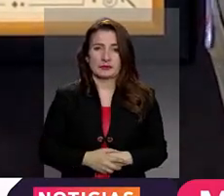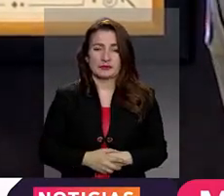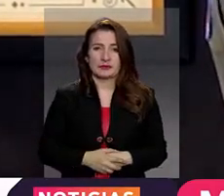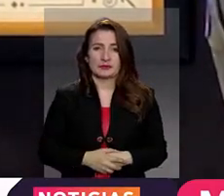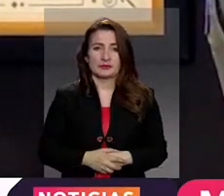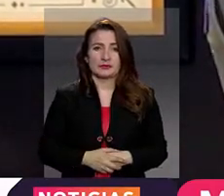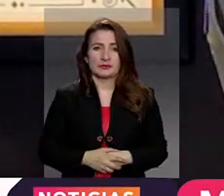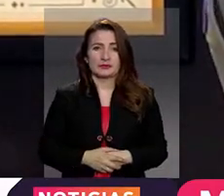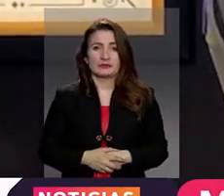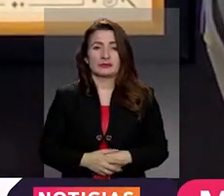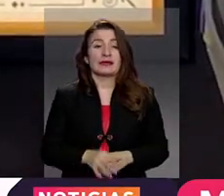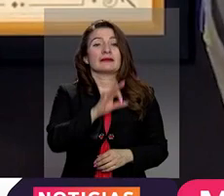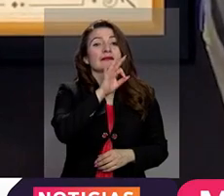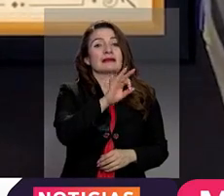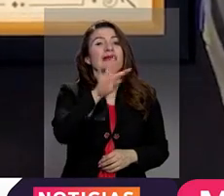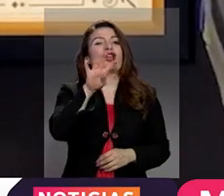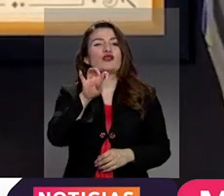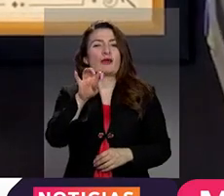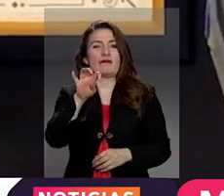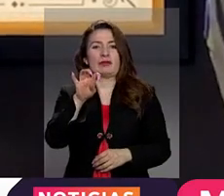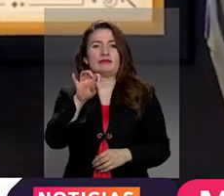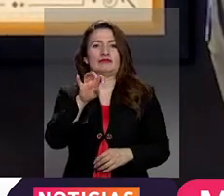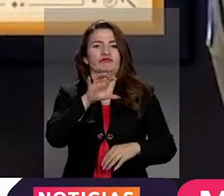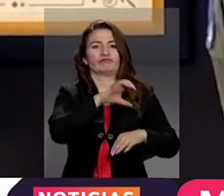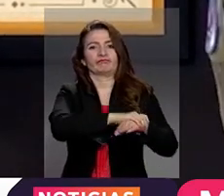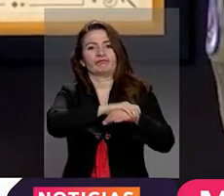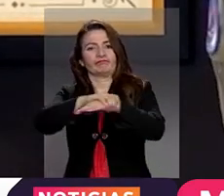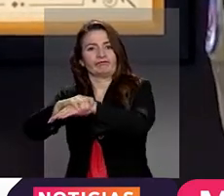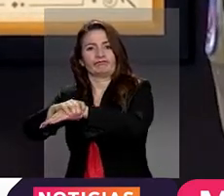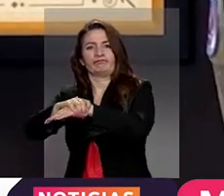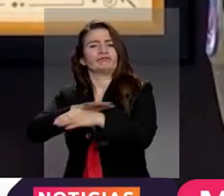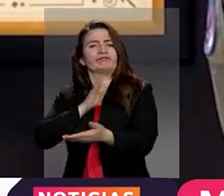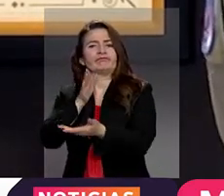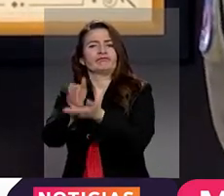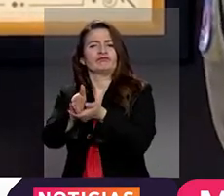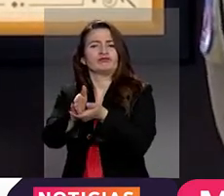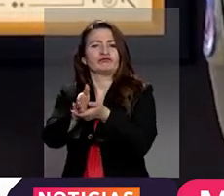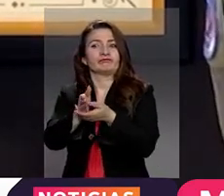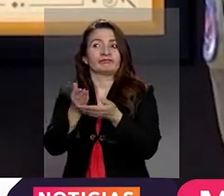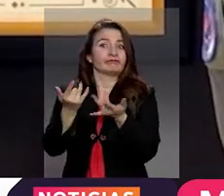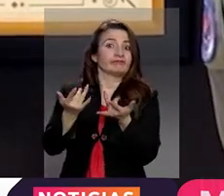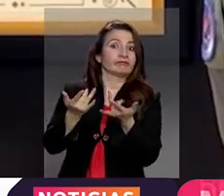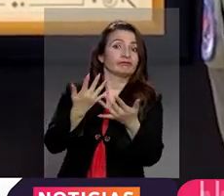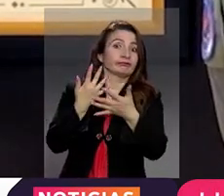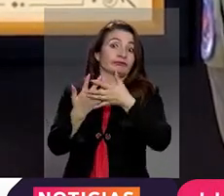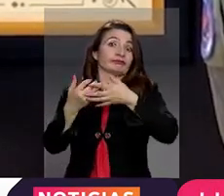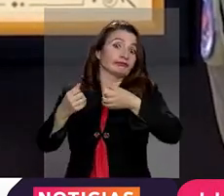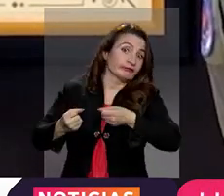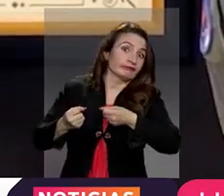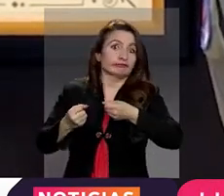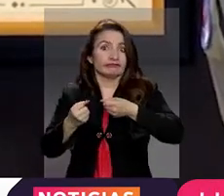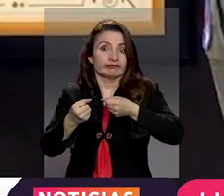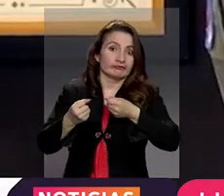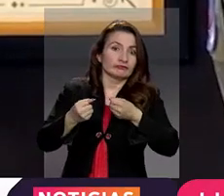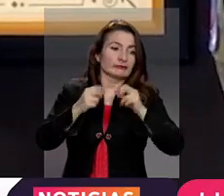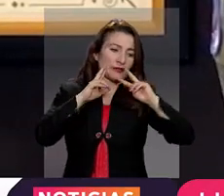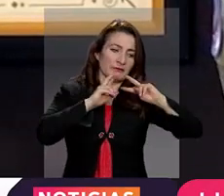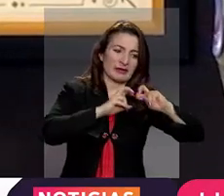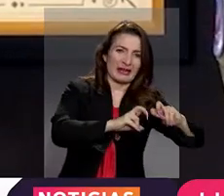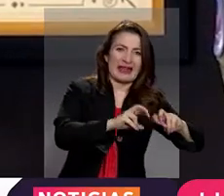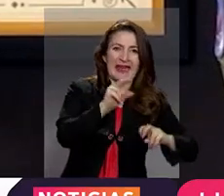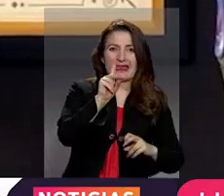produjeron 39 conducciones. Estas conducciones están a la espera de que los investigadores de la